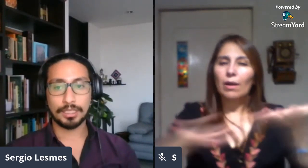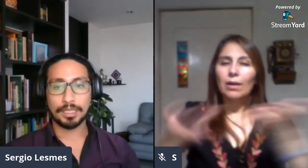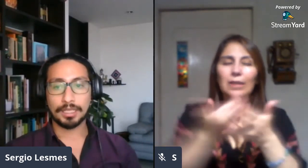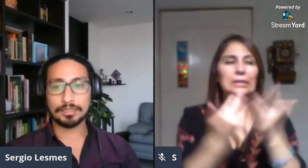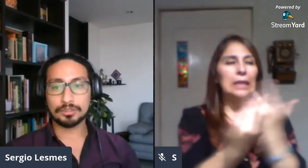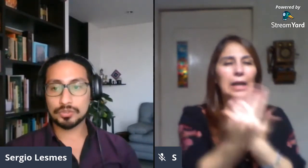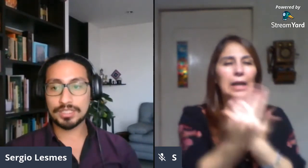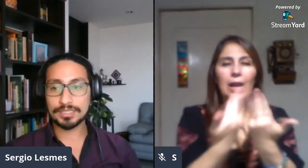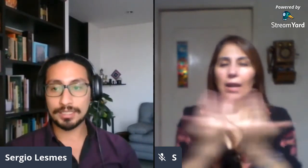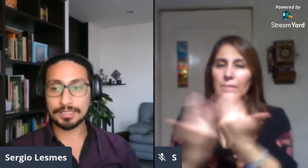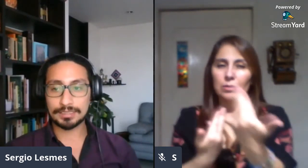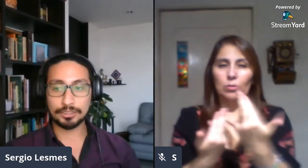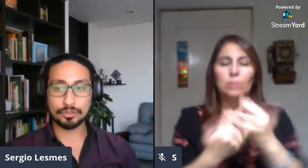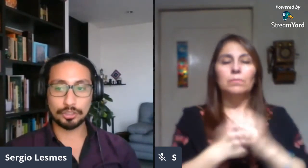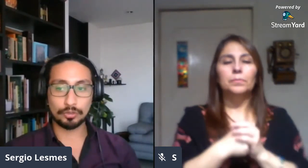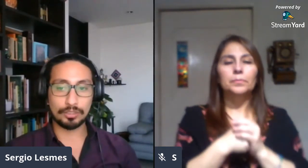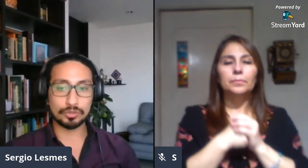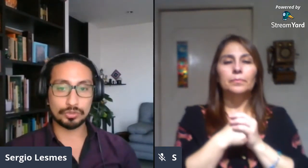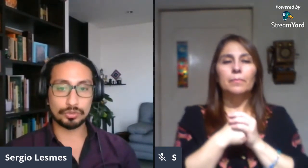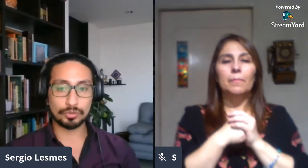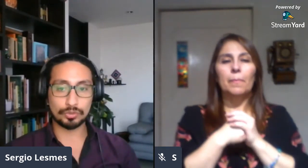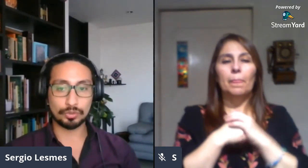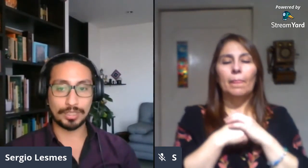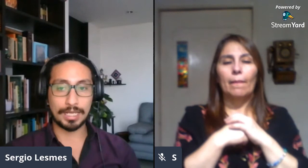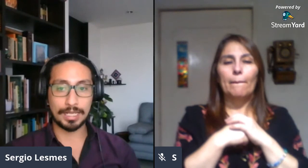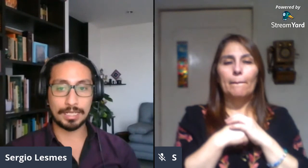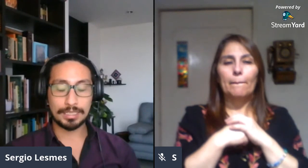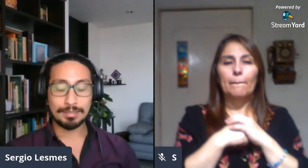sistémico. Entonces, en ese sentido, yo creo que